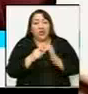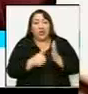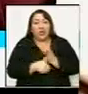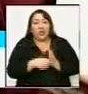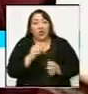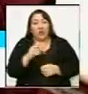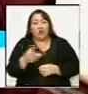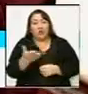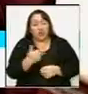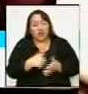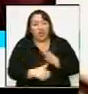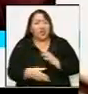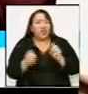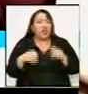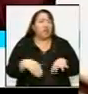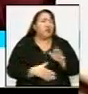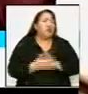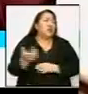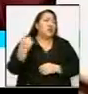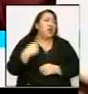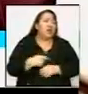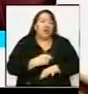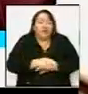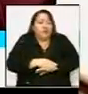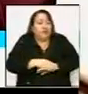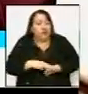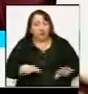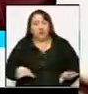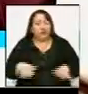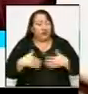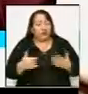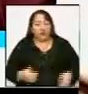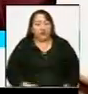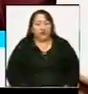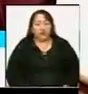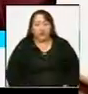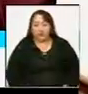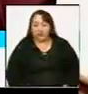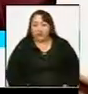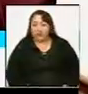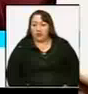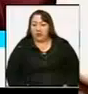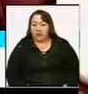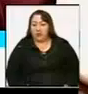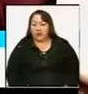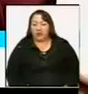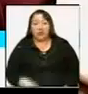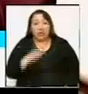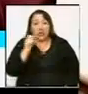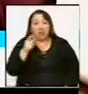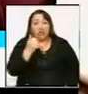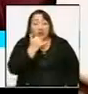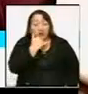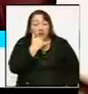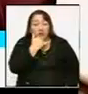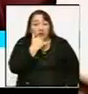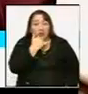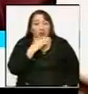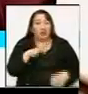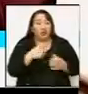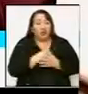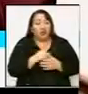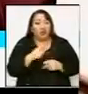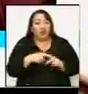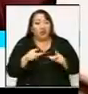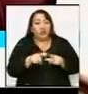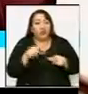RENIEC o a la OMP, tú recibes las cartas de renuncia y me las haces llegar. Eso no es posible. Yo creo, y también es un error, en todas